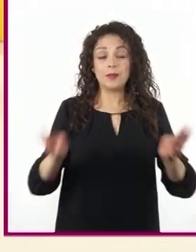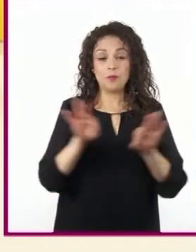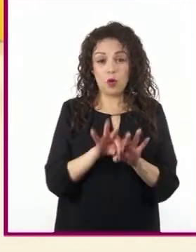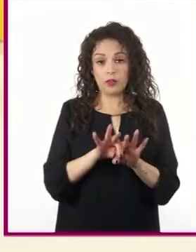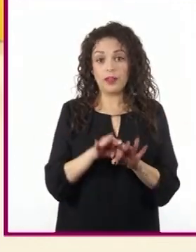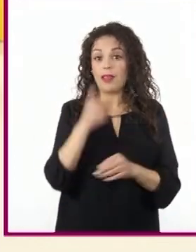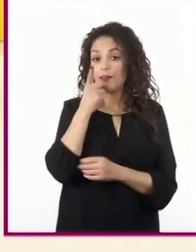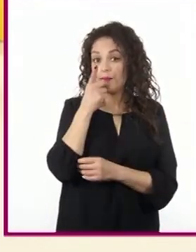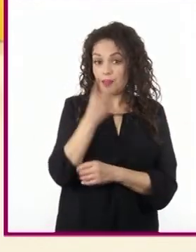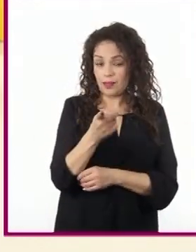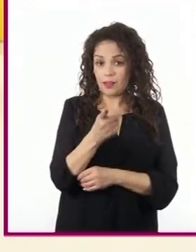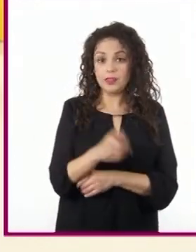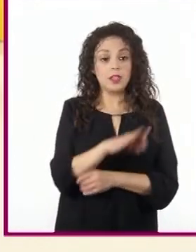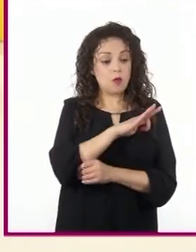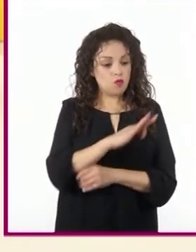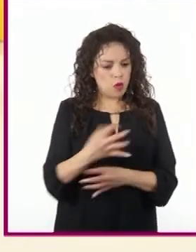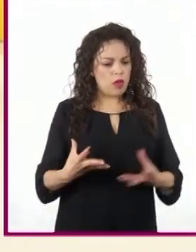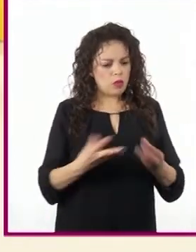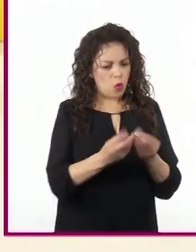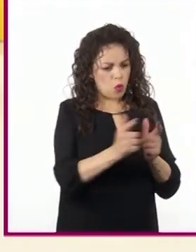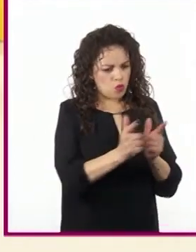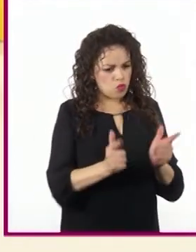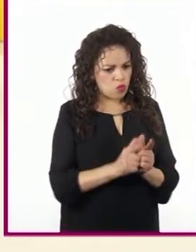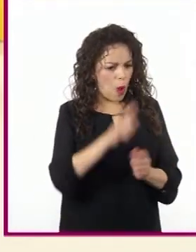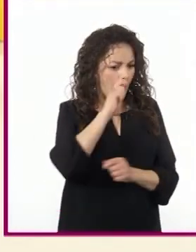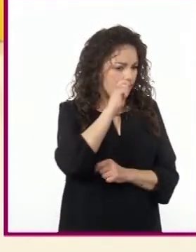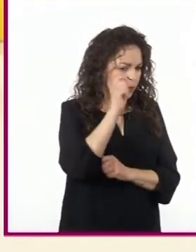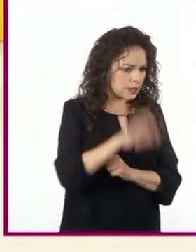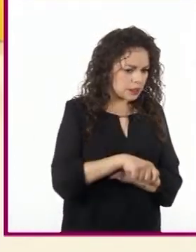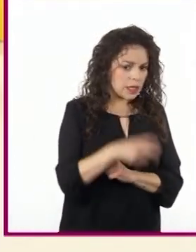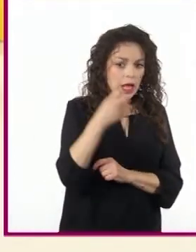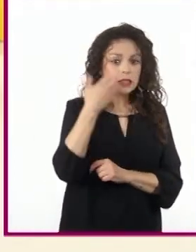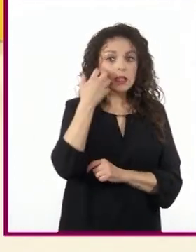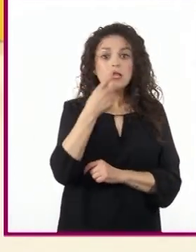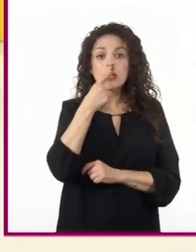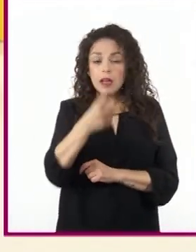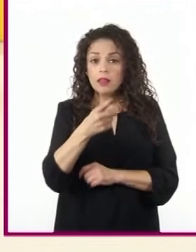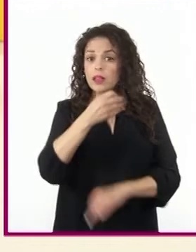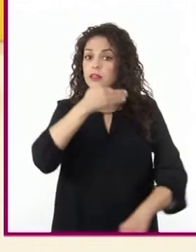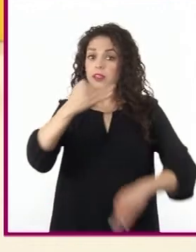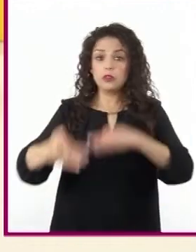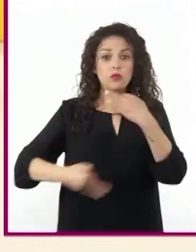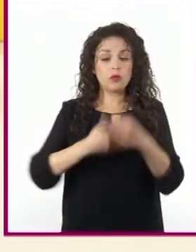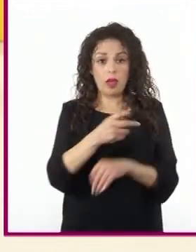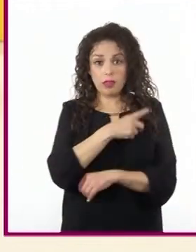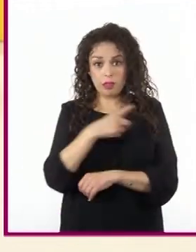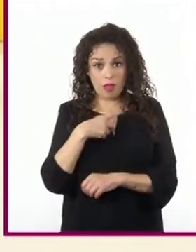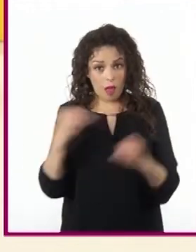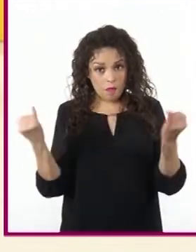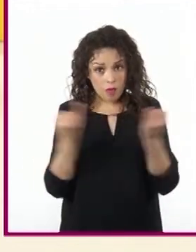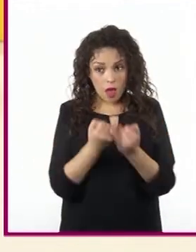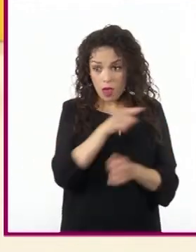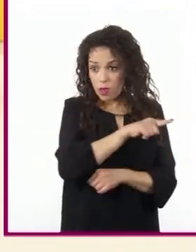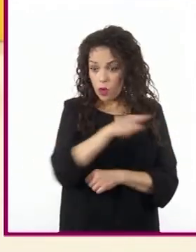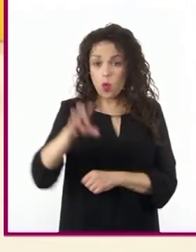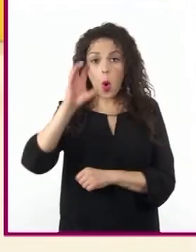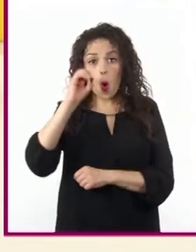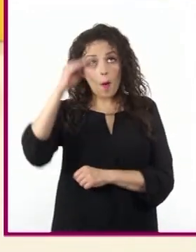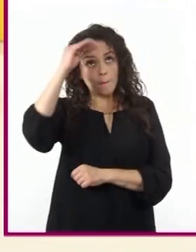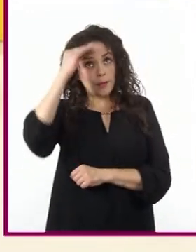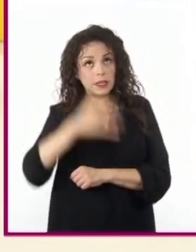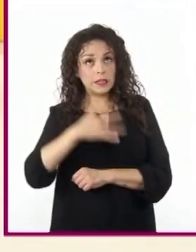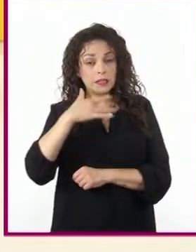pertenecer a un grupo de amistades, eso no significa que todas y todos sean iguales o piensen y sientan lo